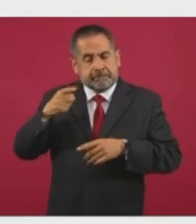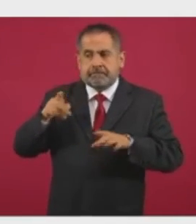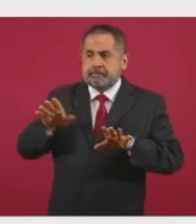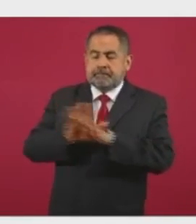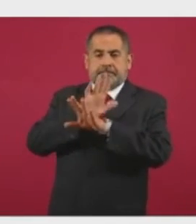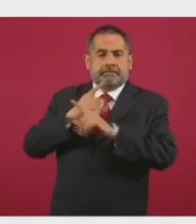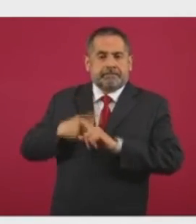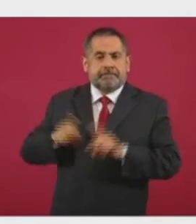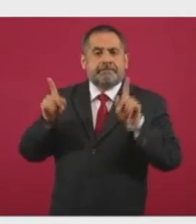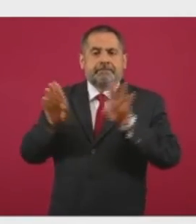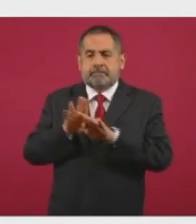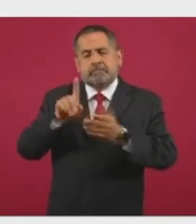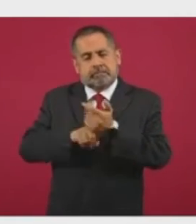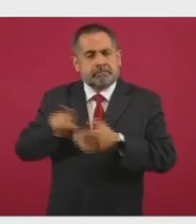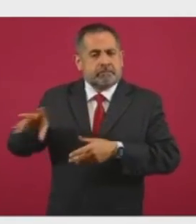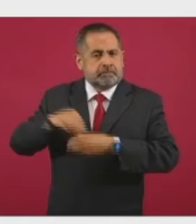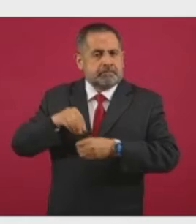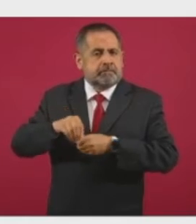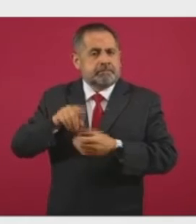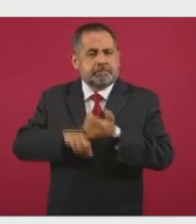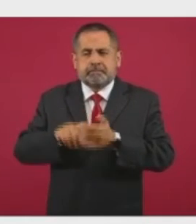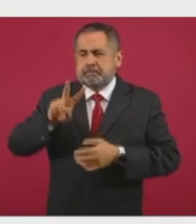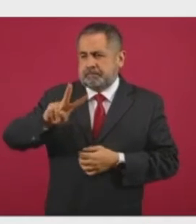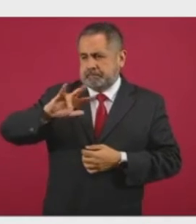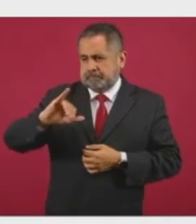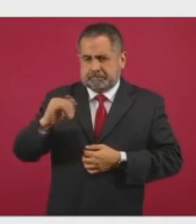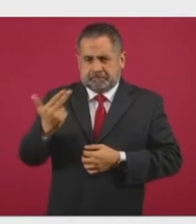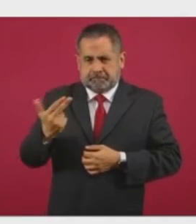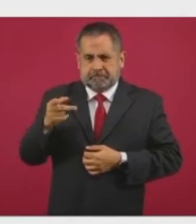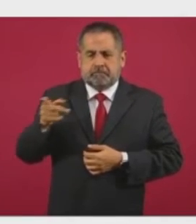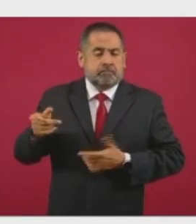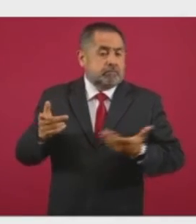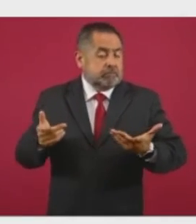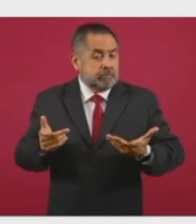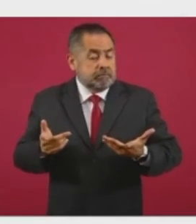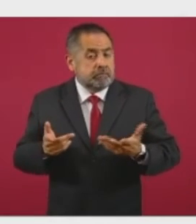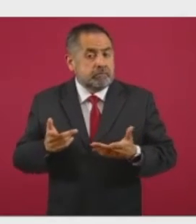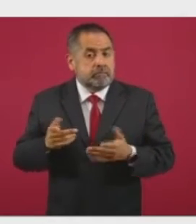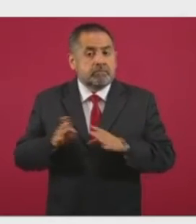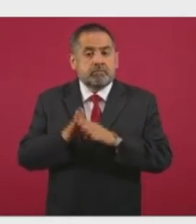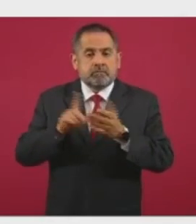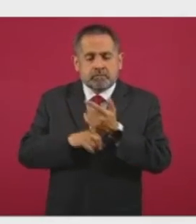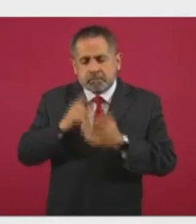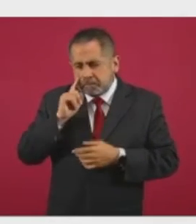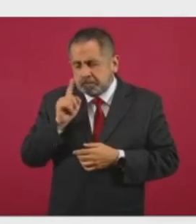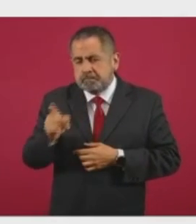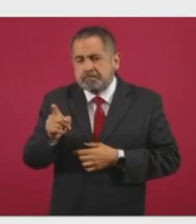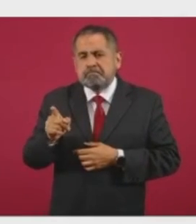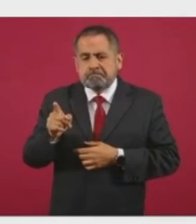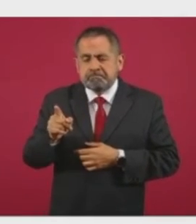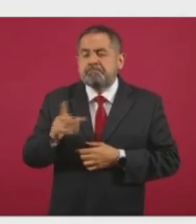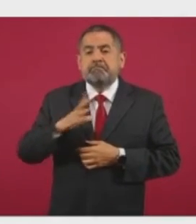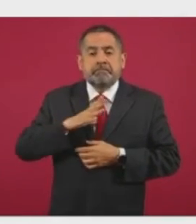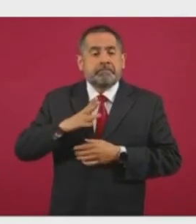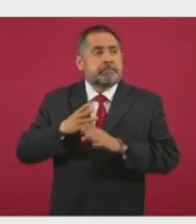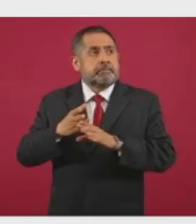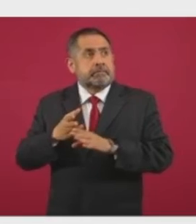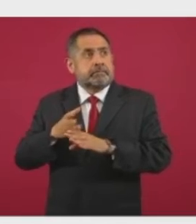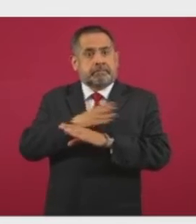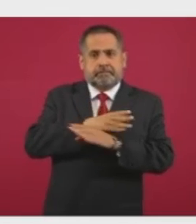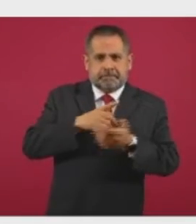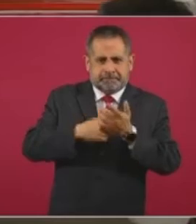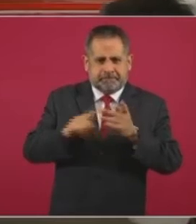personas que viven con VIH y se ha podido optimizar desde que se inició